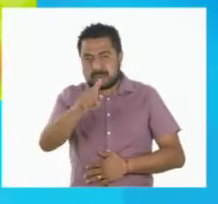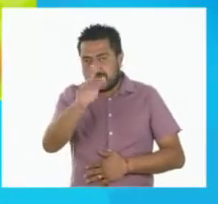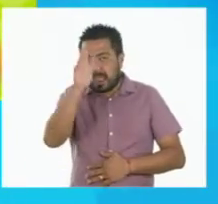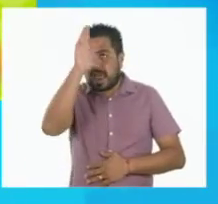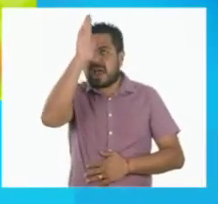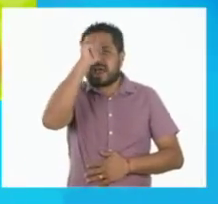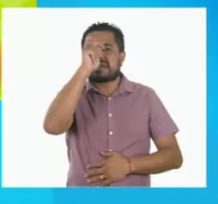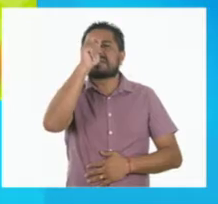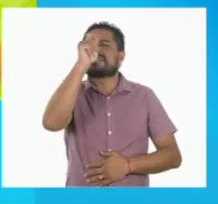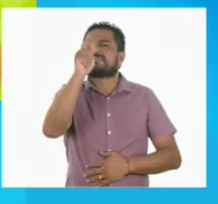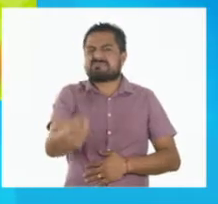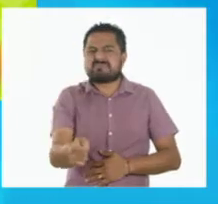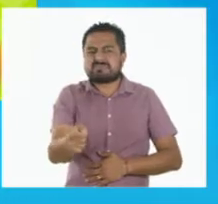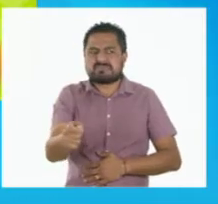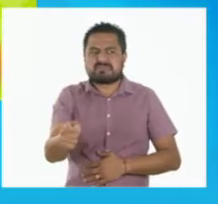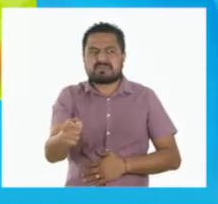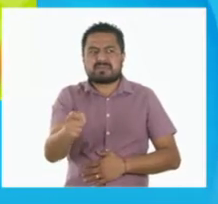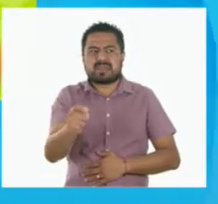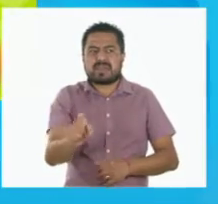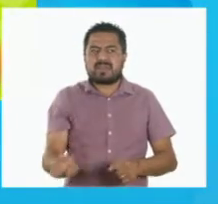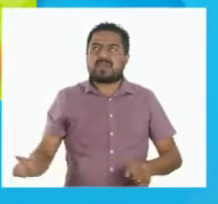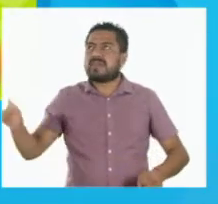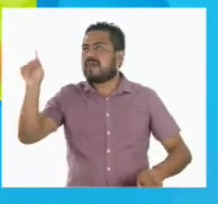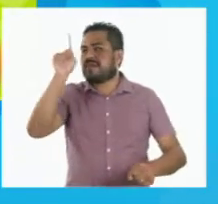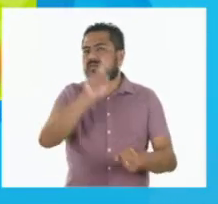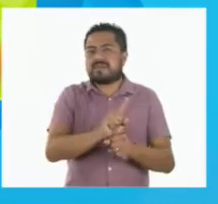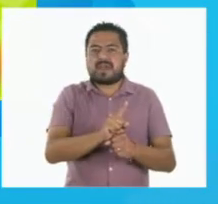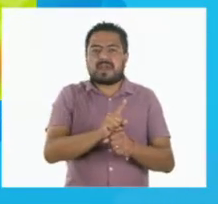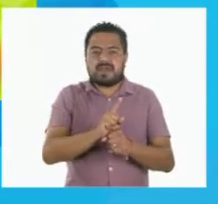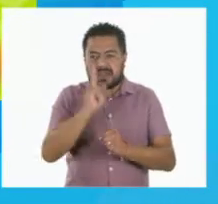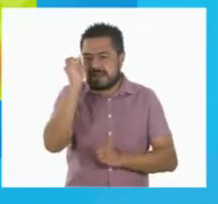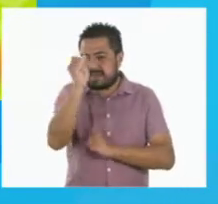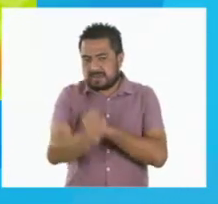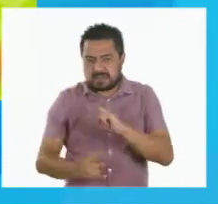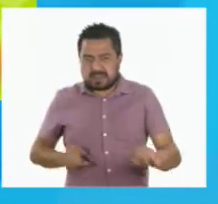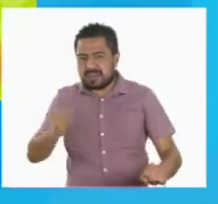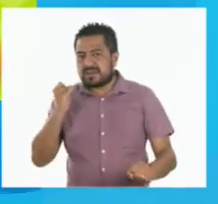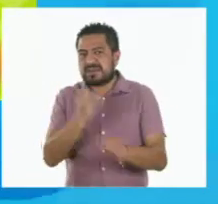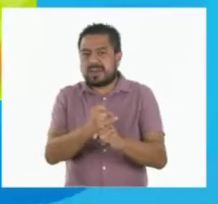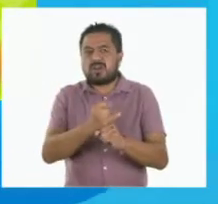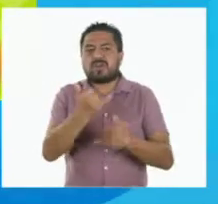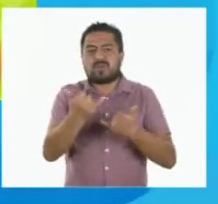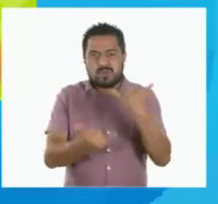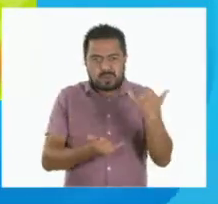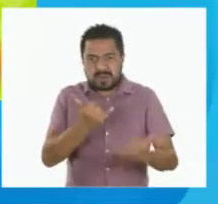Acuérdate de Día Internacional del Juego.